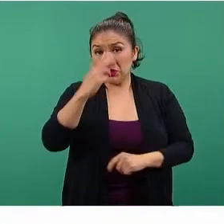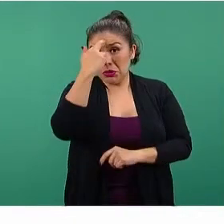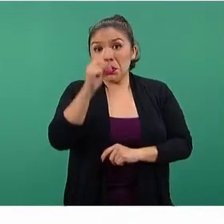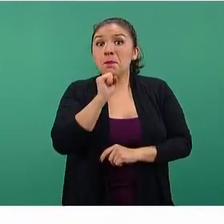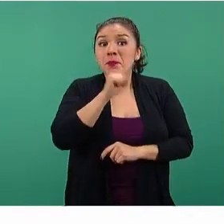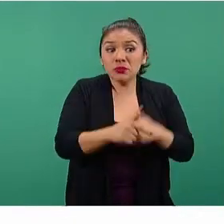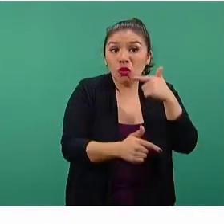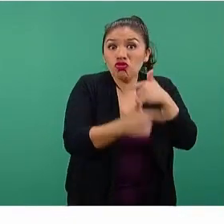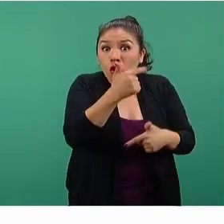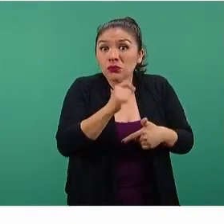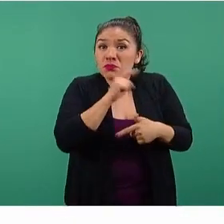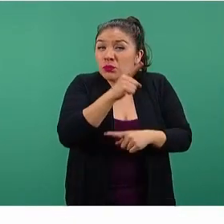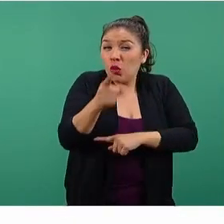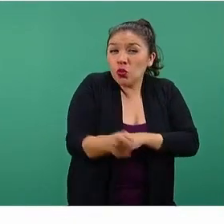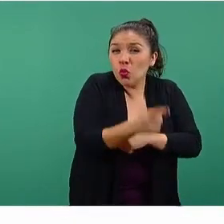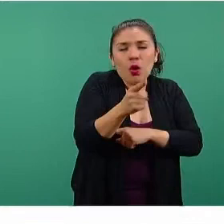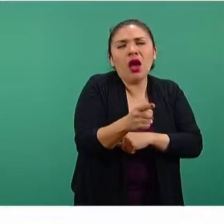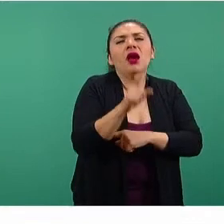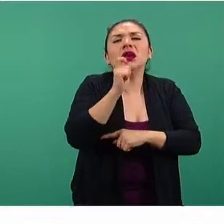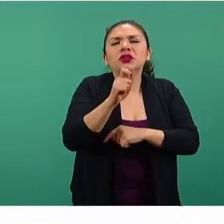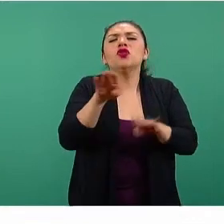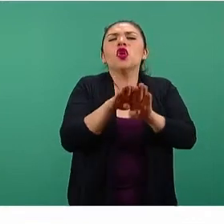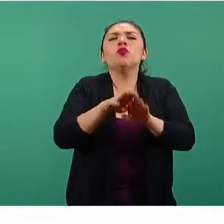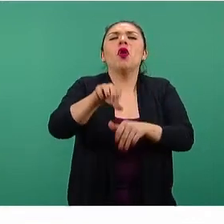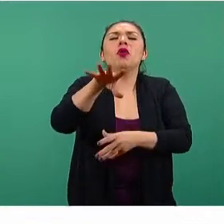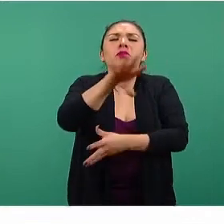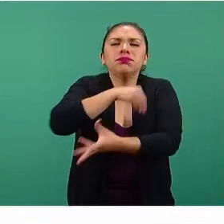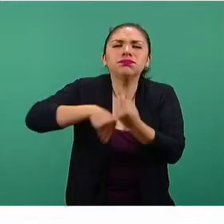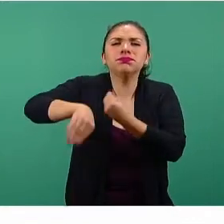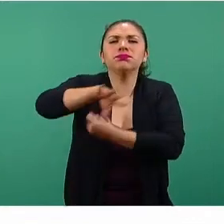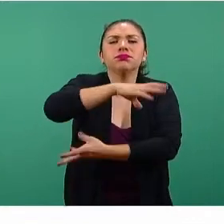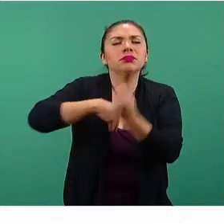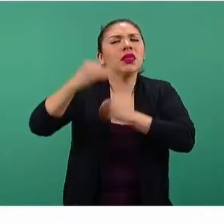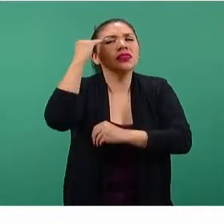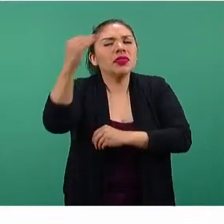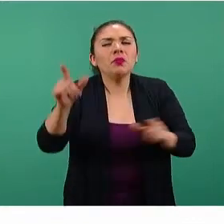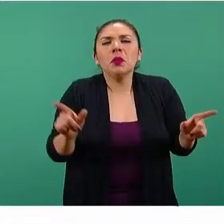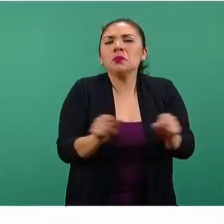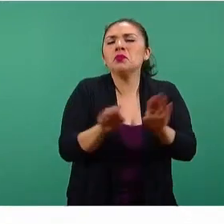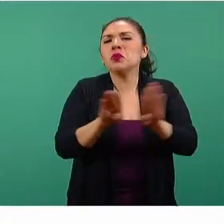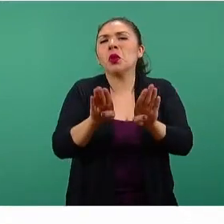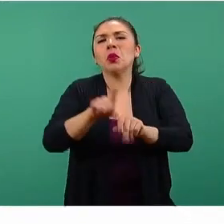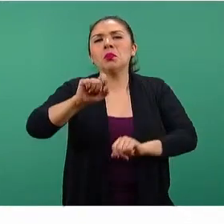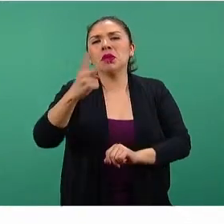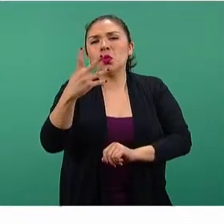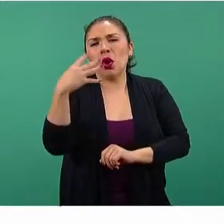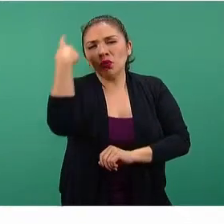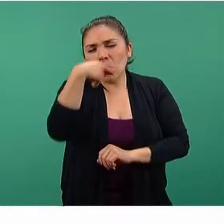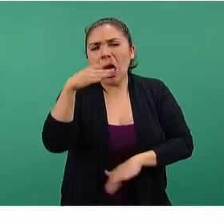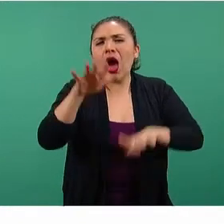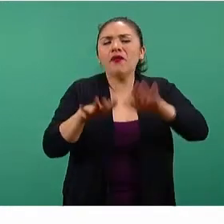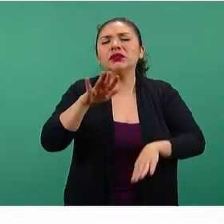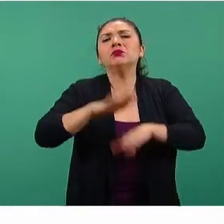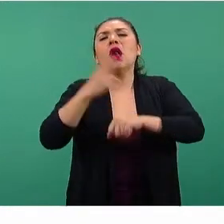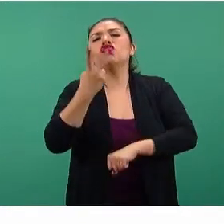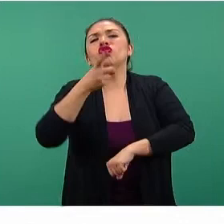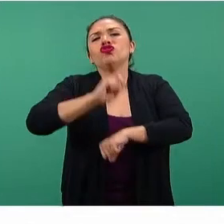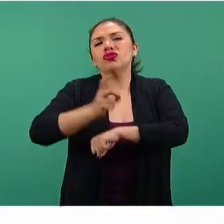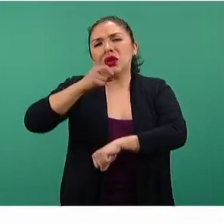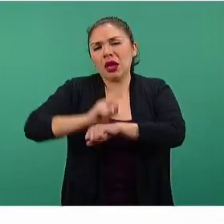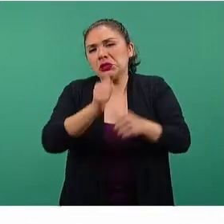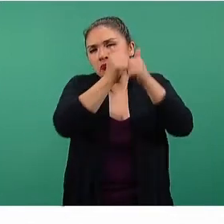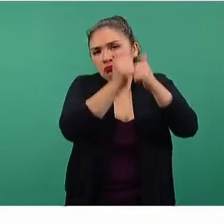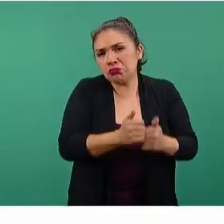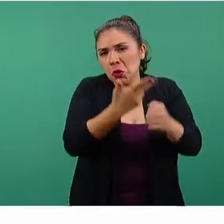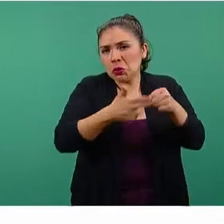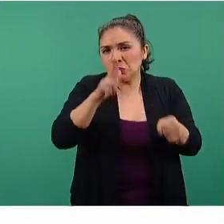mismas personas. Generalmente transitan por el hospital en periodos menores a 24 horas, a veces 48 horas. En forma